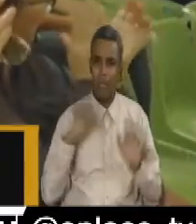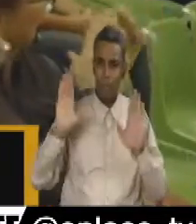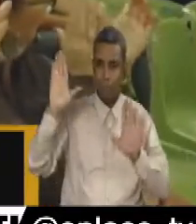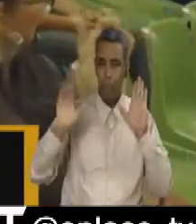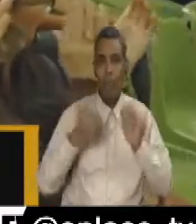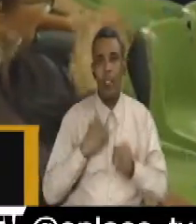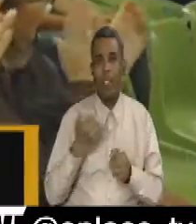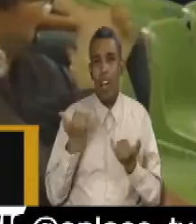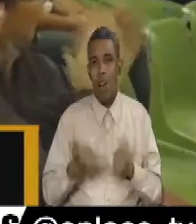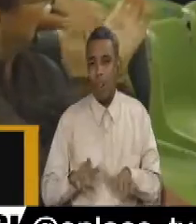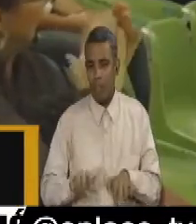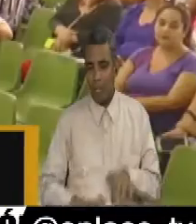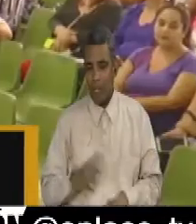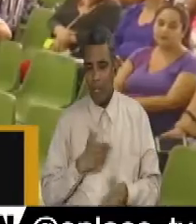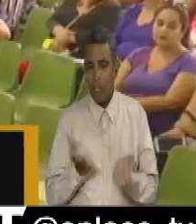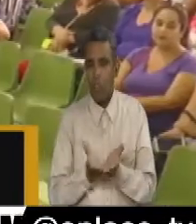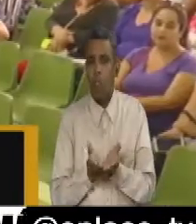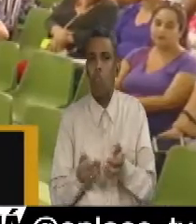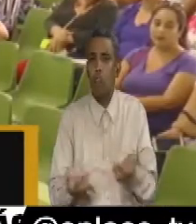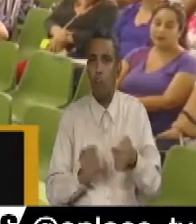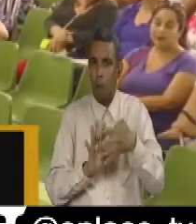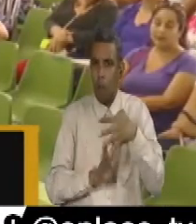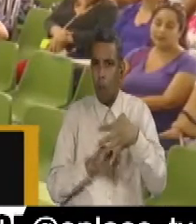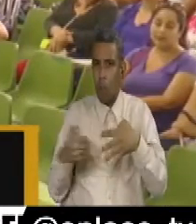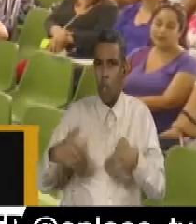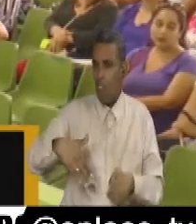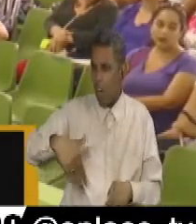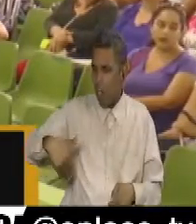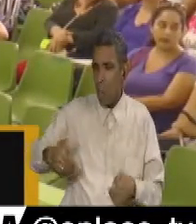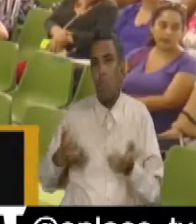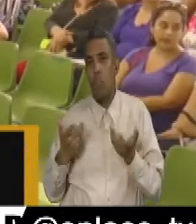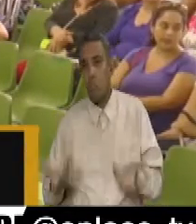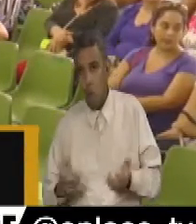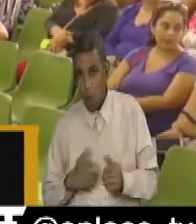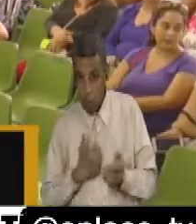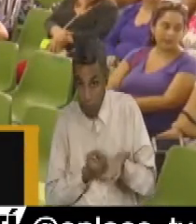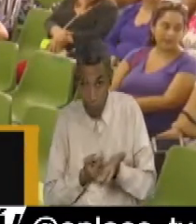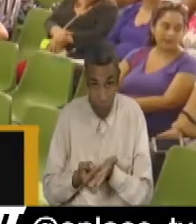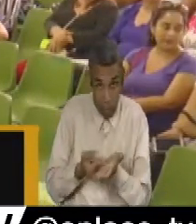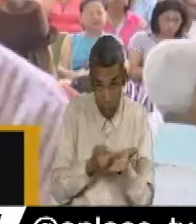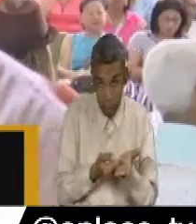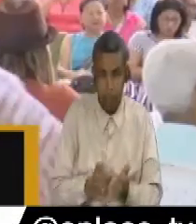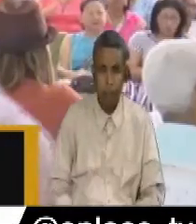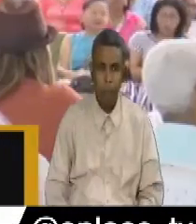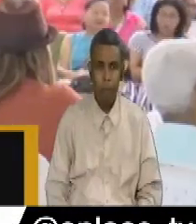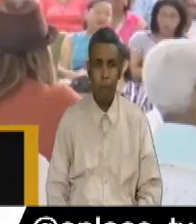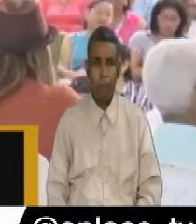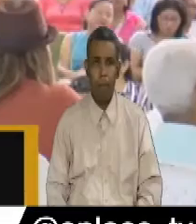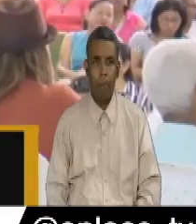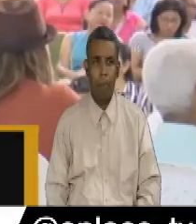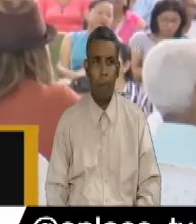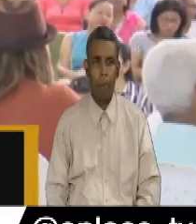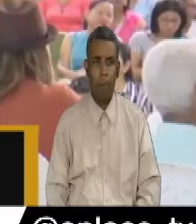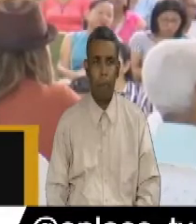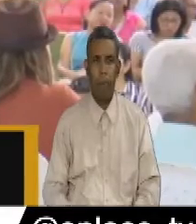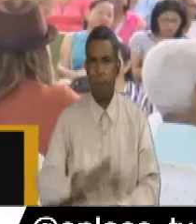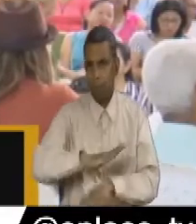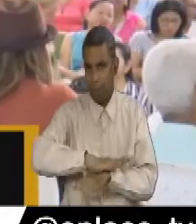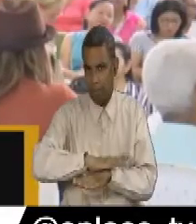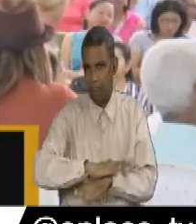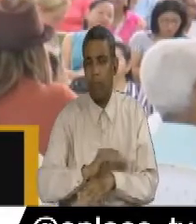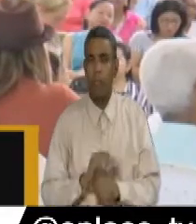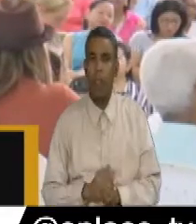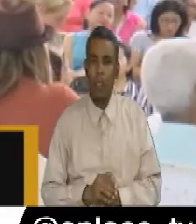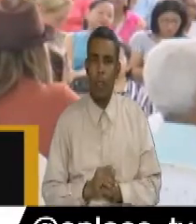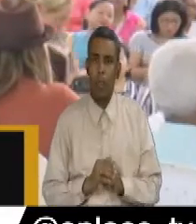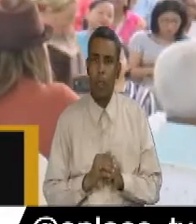con la Secretaría de Educación Municipal para definir la forma como serán recuperadas las clases que no se dictaron. Esta tarde nos sentamos con la Secretaría de